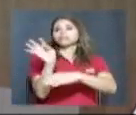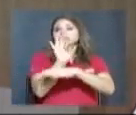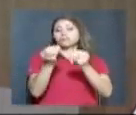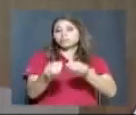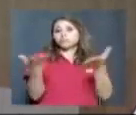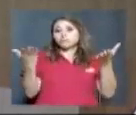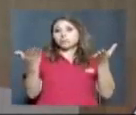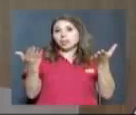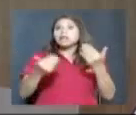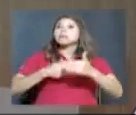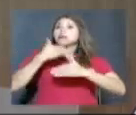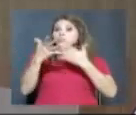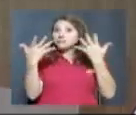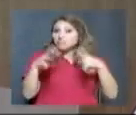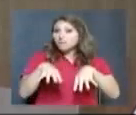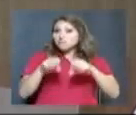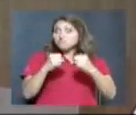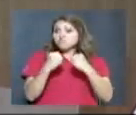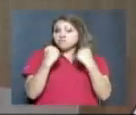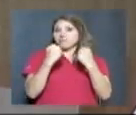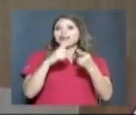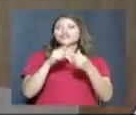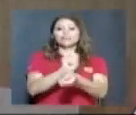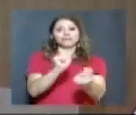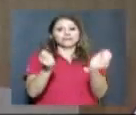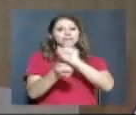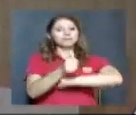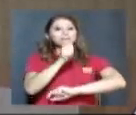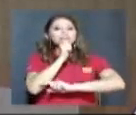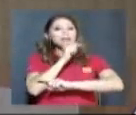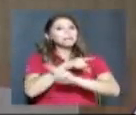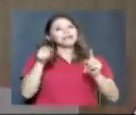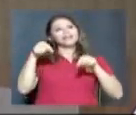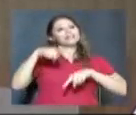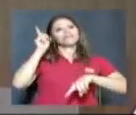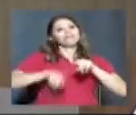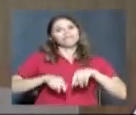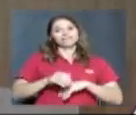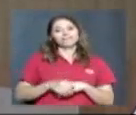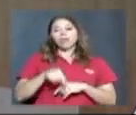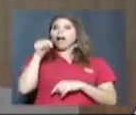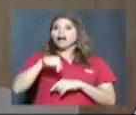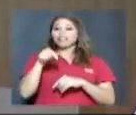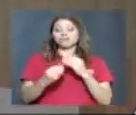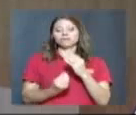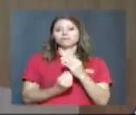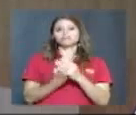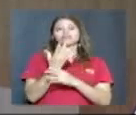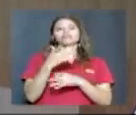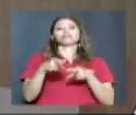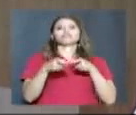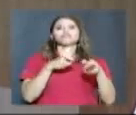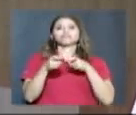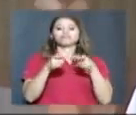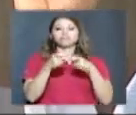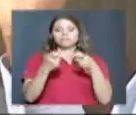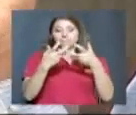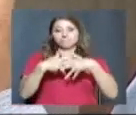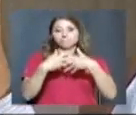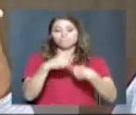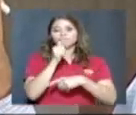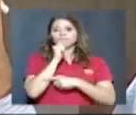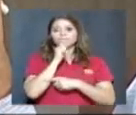que en Europa, la hacemos privada. Eso no fue posible acá. La televisión nació definitivamente en manos privadas. Y yo lo que creo es que...